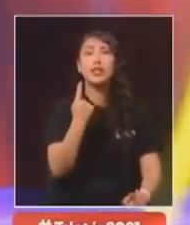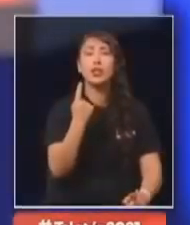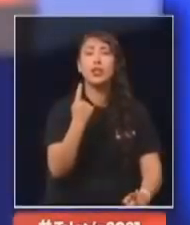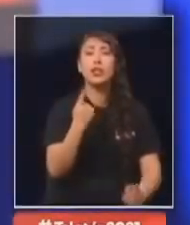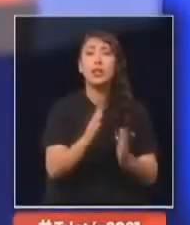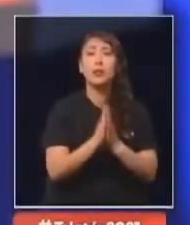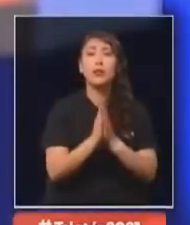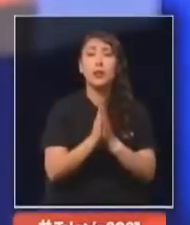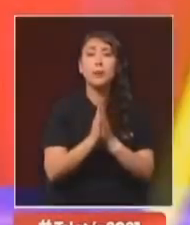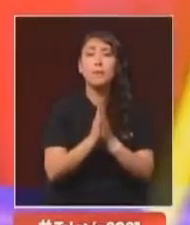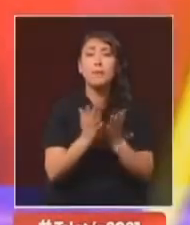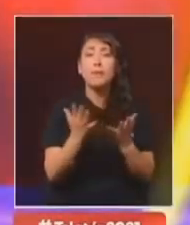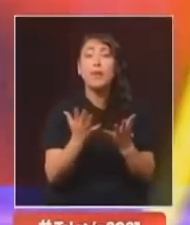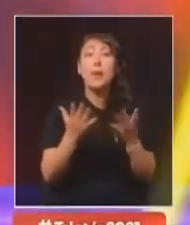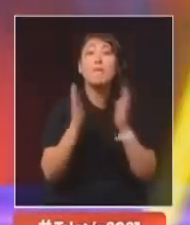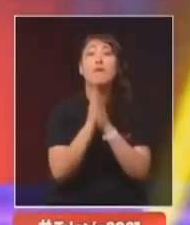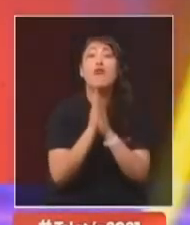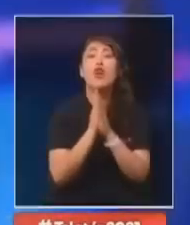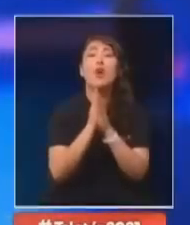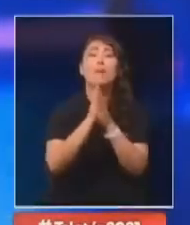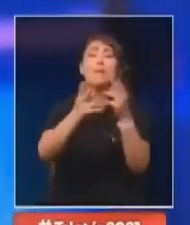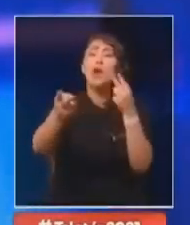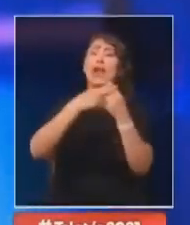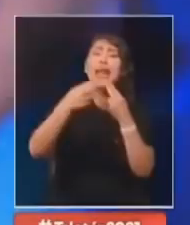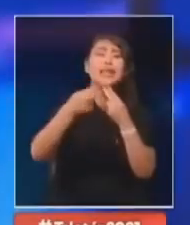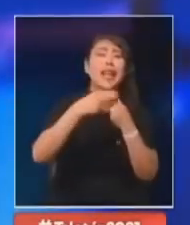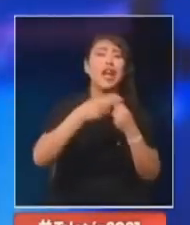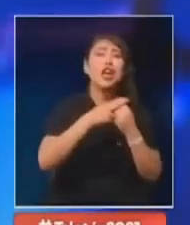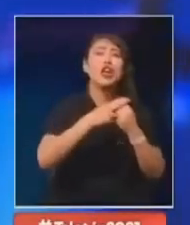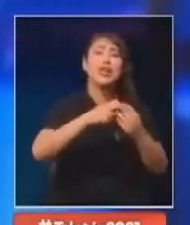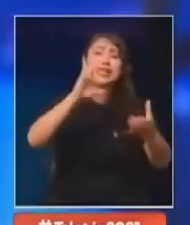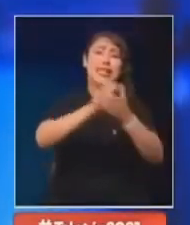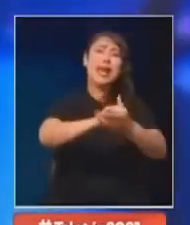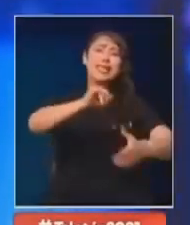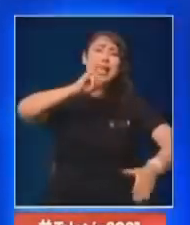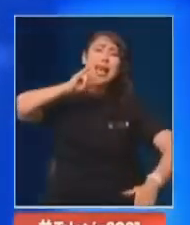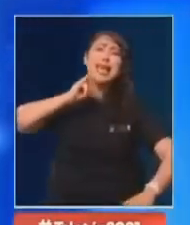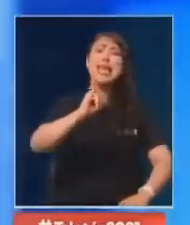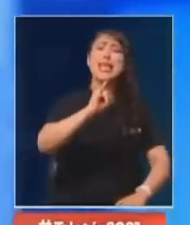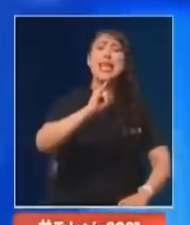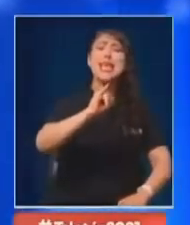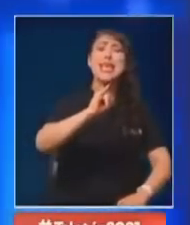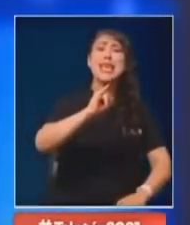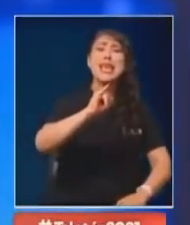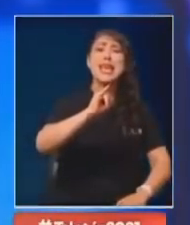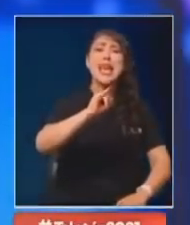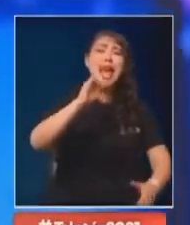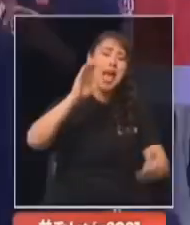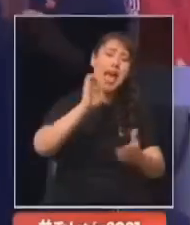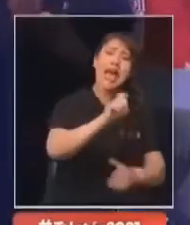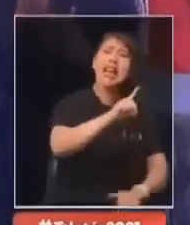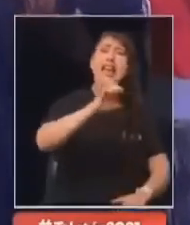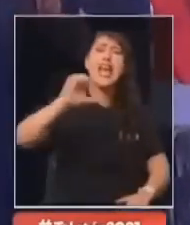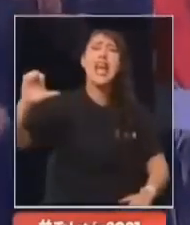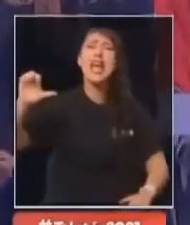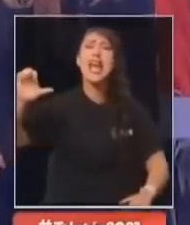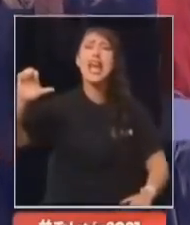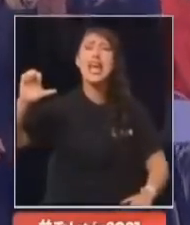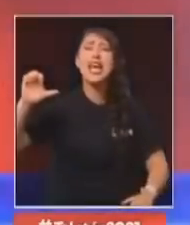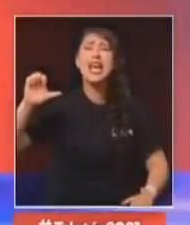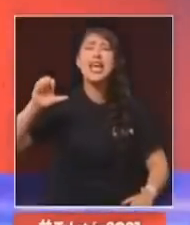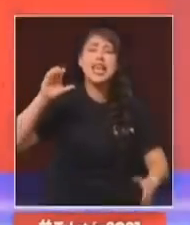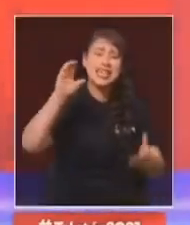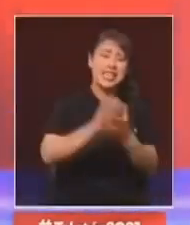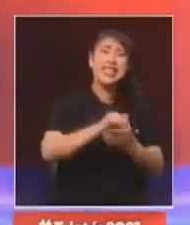Chile unido por la Teletón. ¡Se llega!